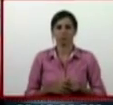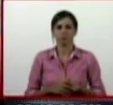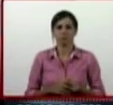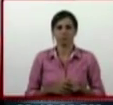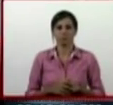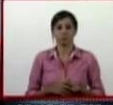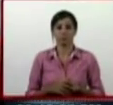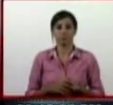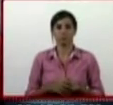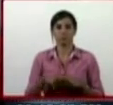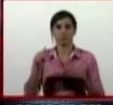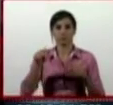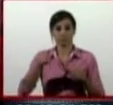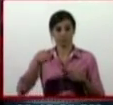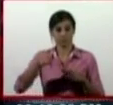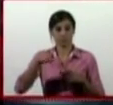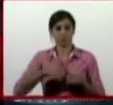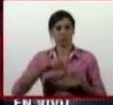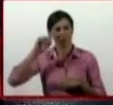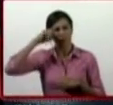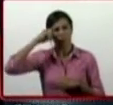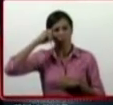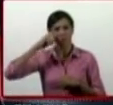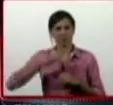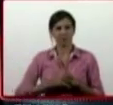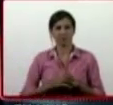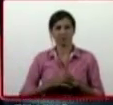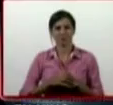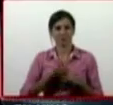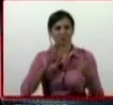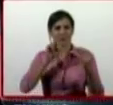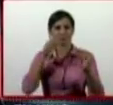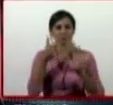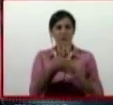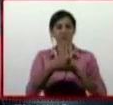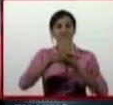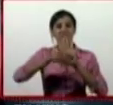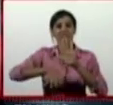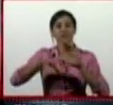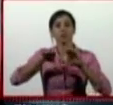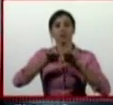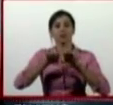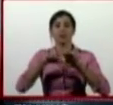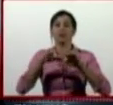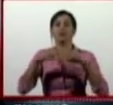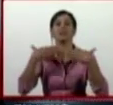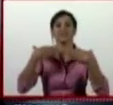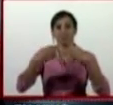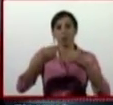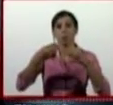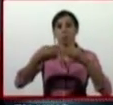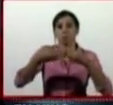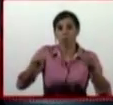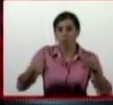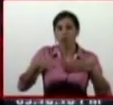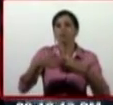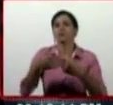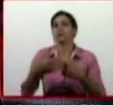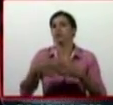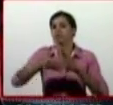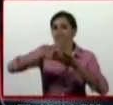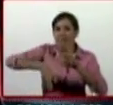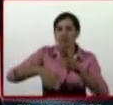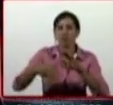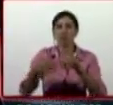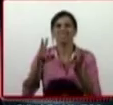Y aquí yo recuerdo cuando hablábamos del derecho a la salud pública, del derecho a la seguridad